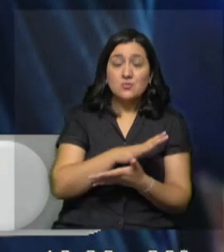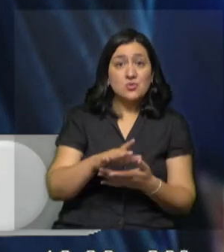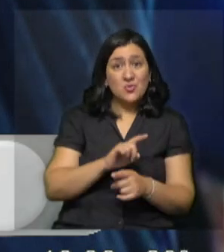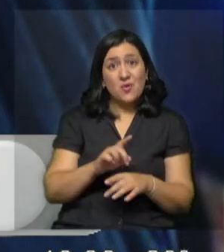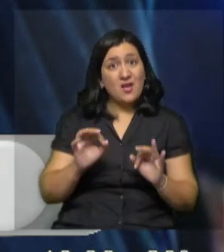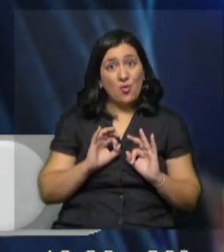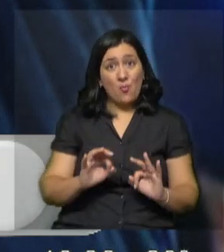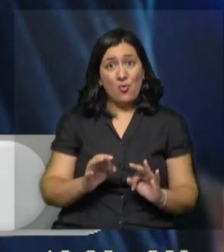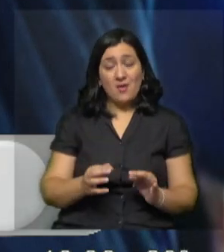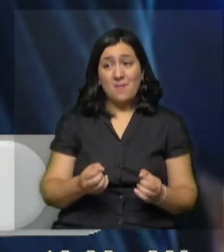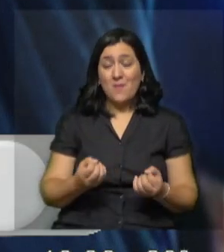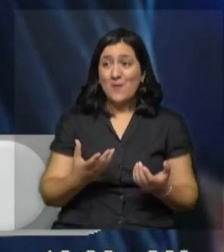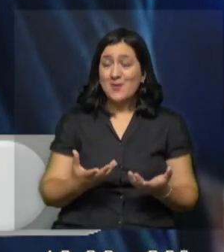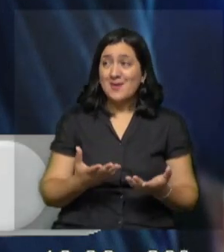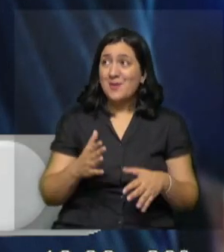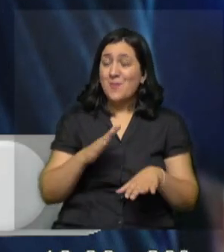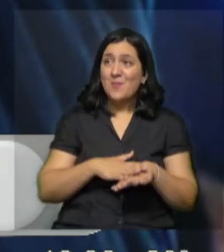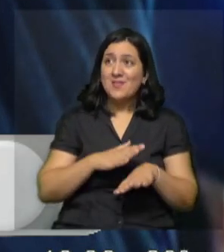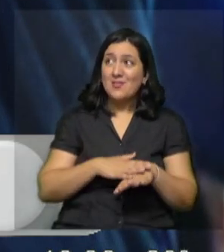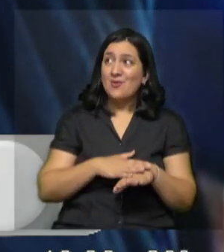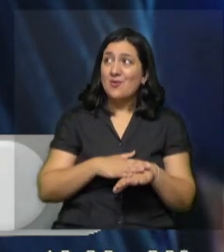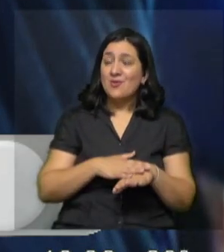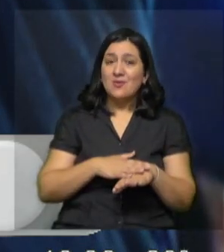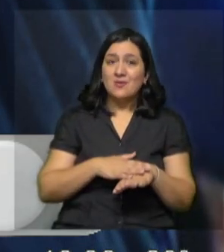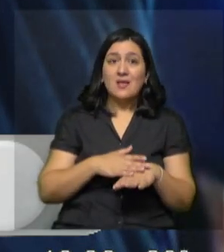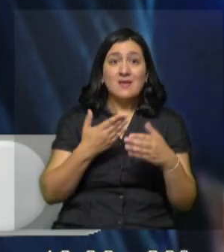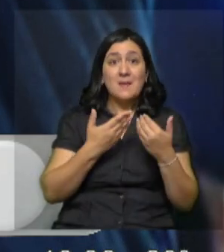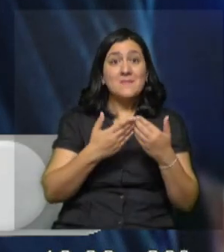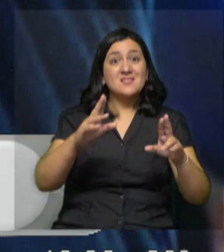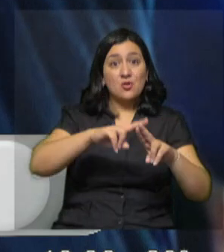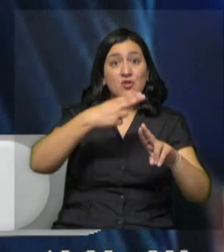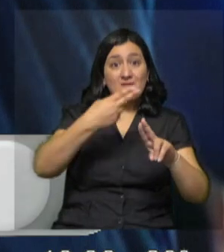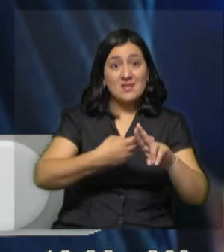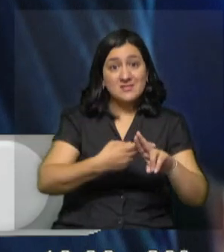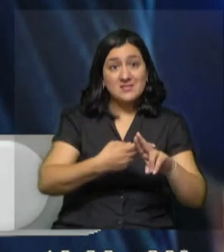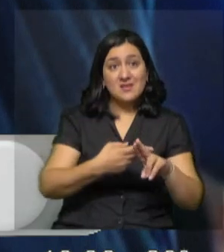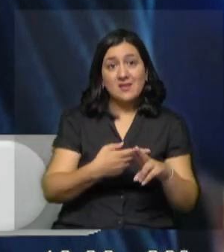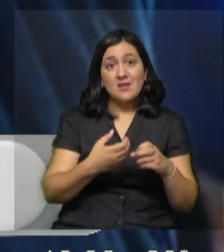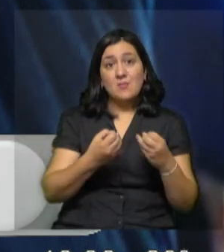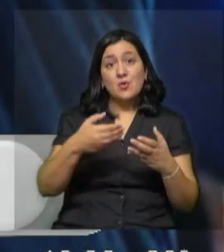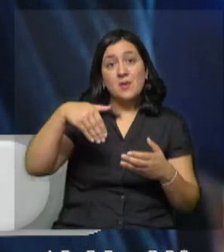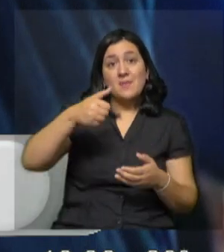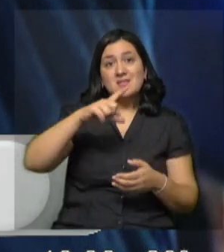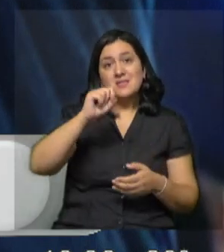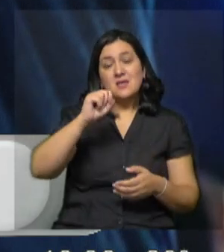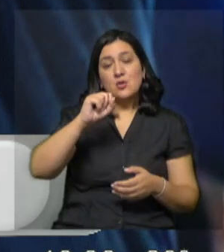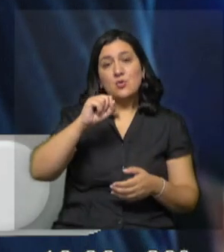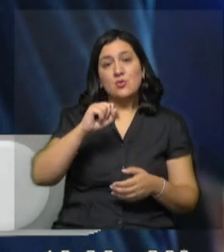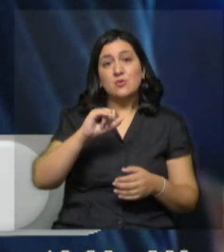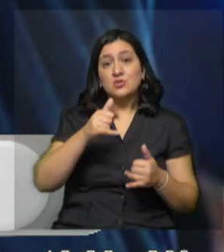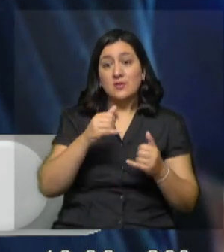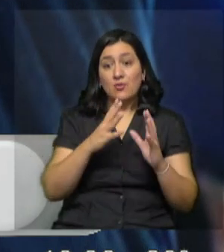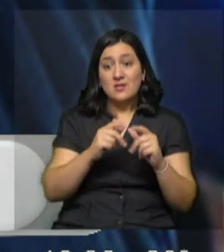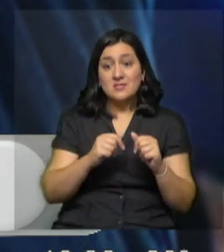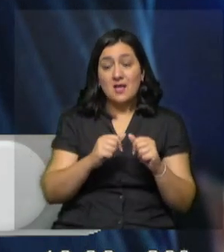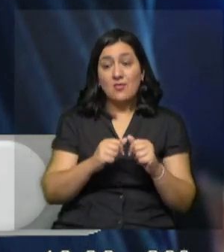porque era un momento que había que empezar de vuelta, porque Marcelo ya estaba posicionado, el cuerpo técnico